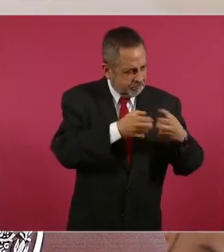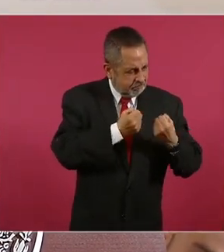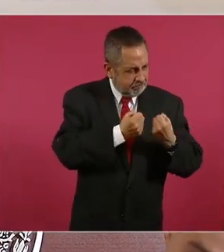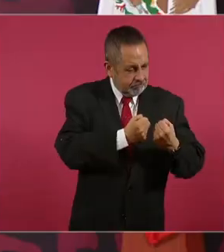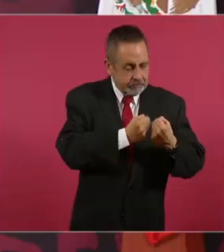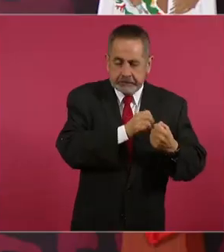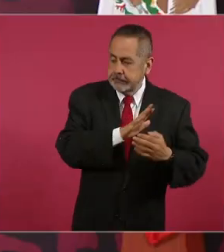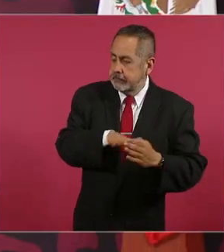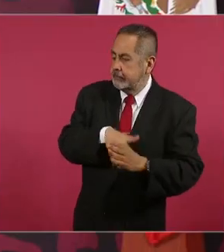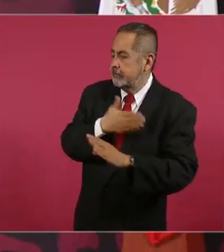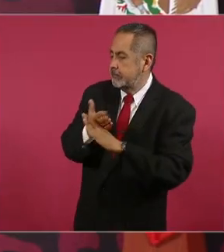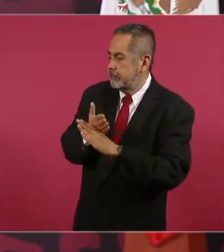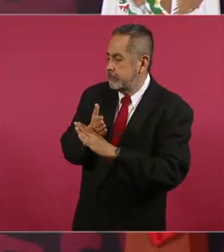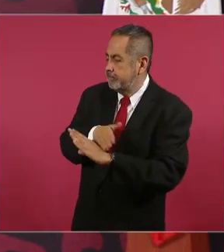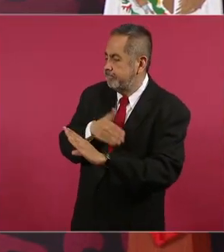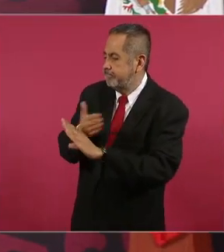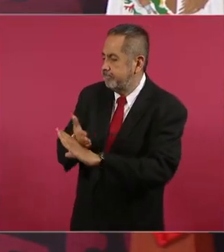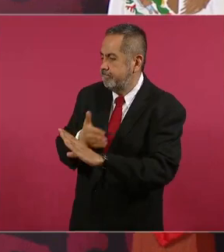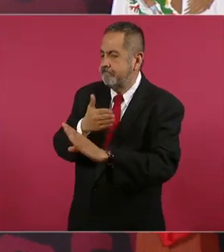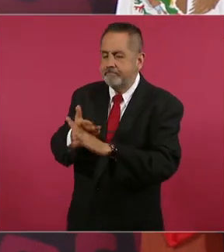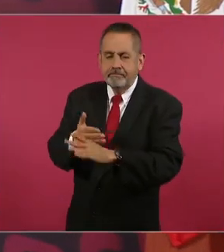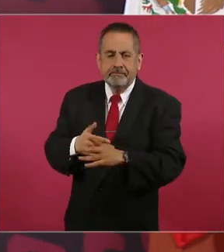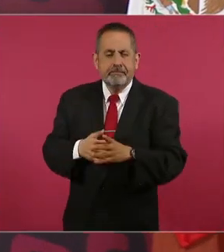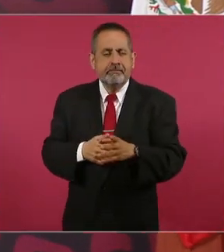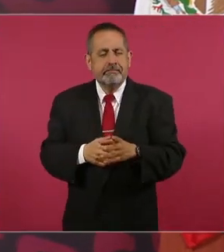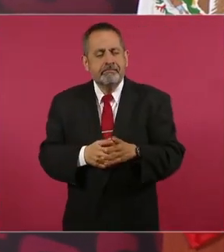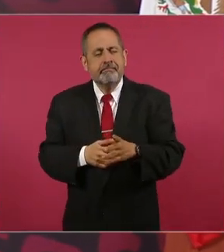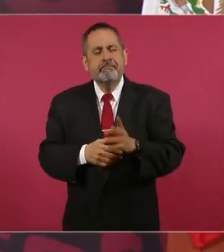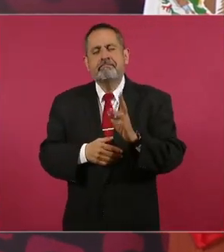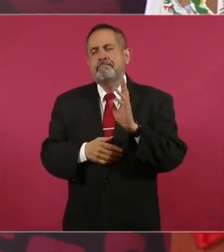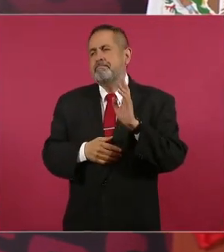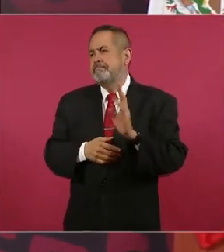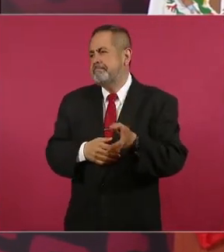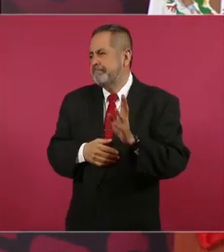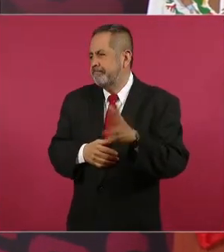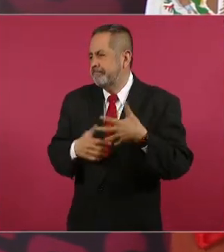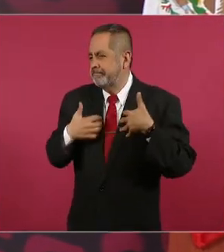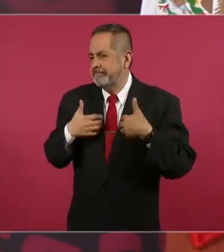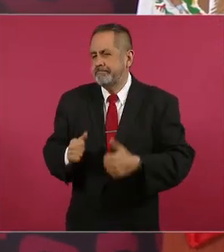en contra. Entonces, todo esto lo vamos a estar padeciendo